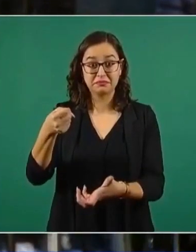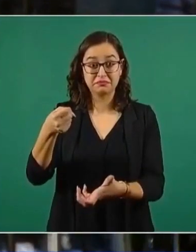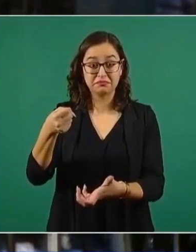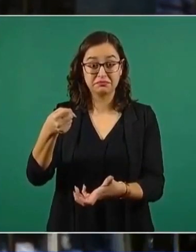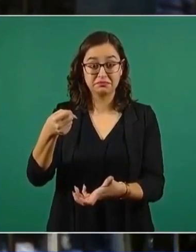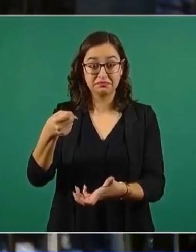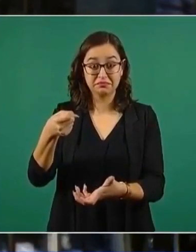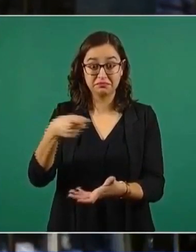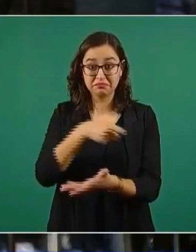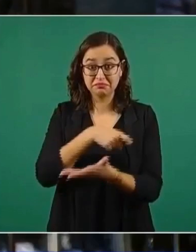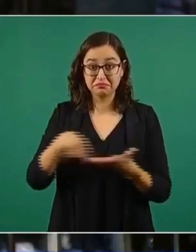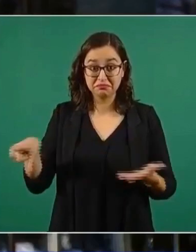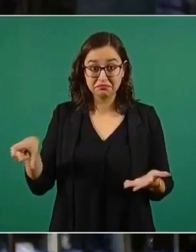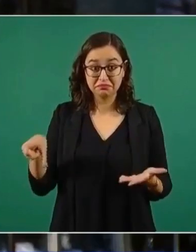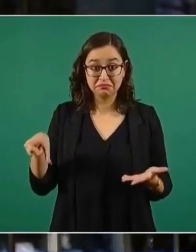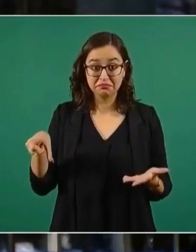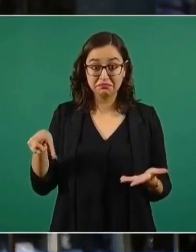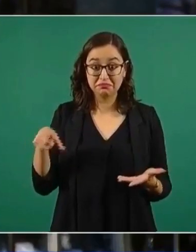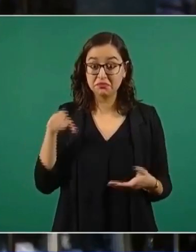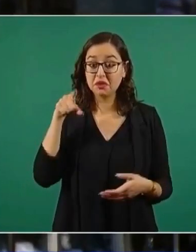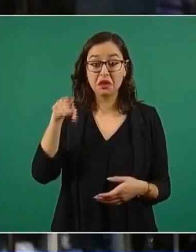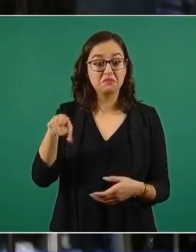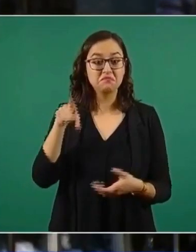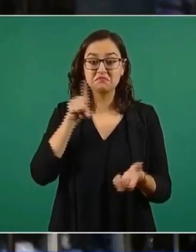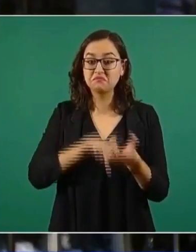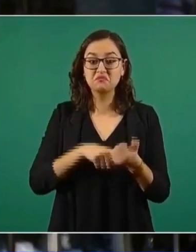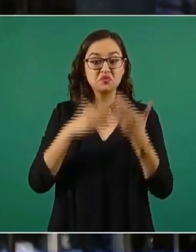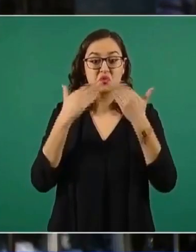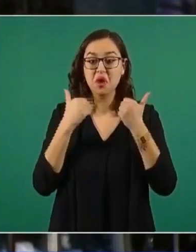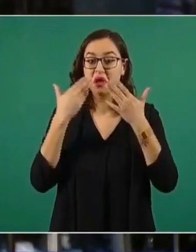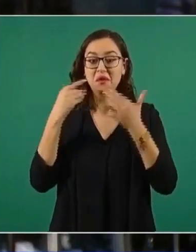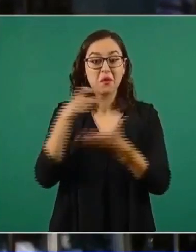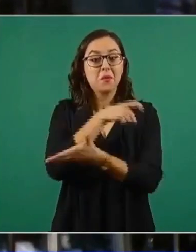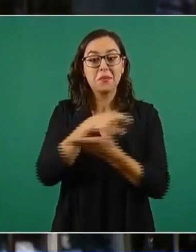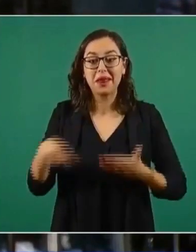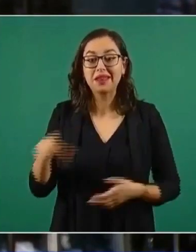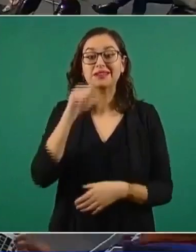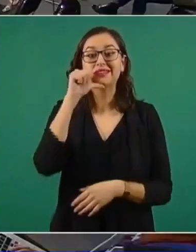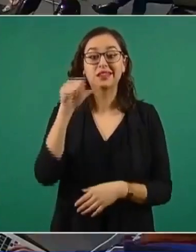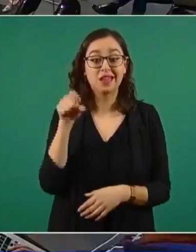medicamentos. No hay medicamentos en Hidalgo, presidente. Se quedan